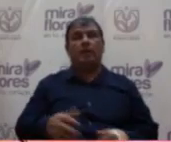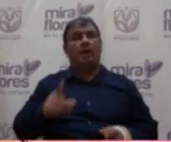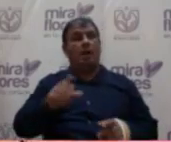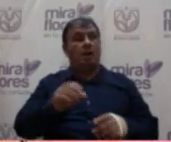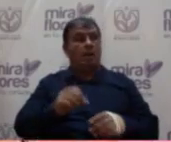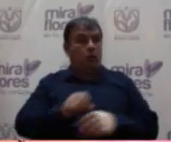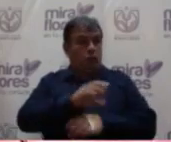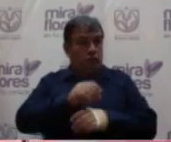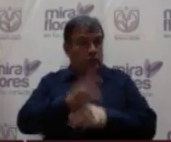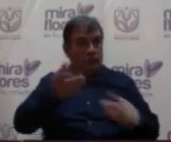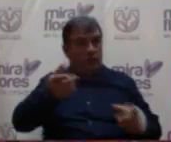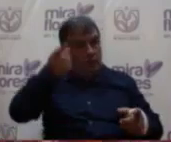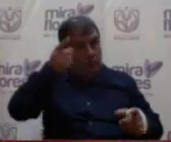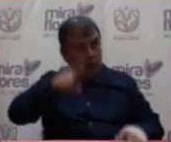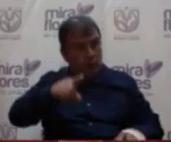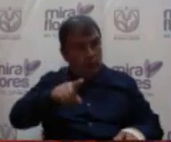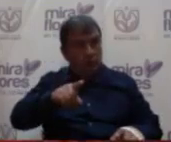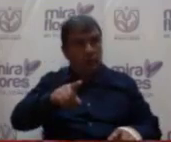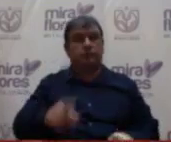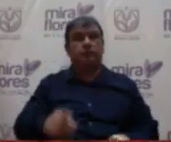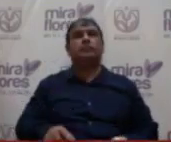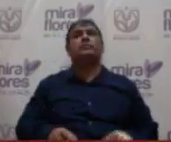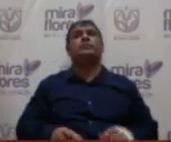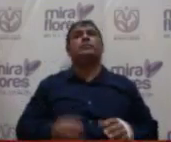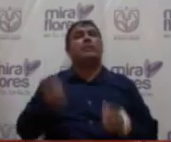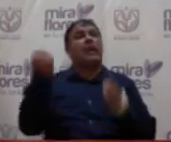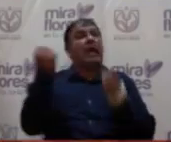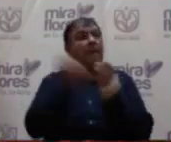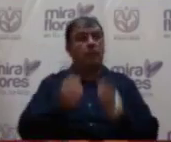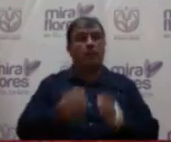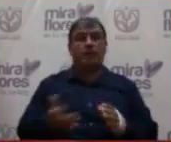Aquellos miembros del Consejo que estén a favor de aprobar